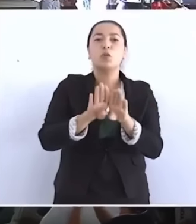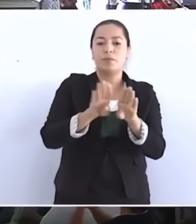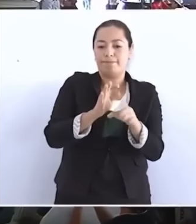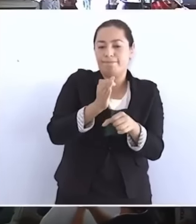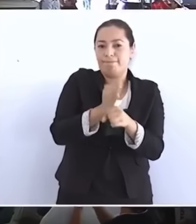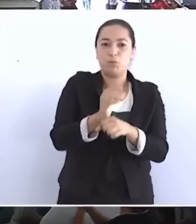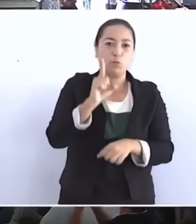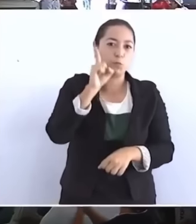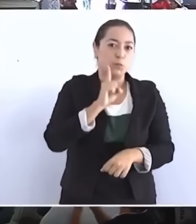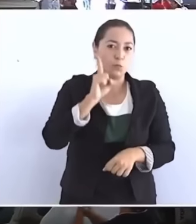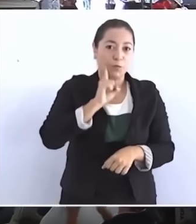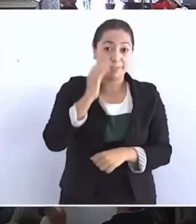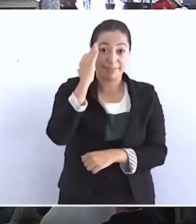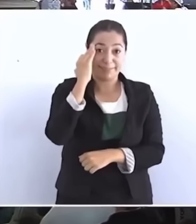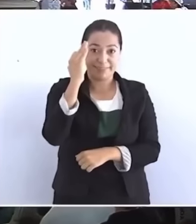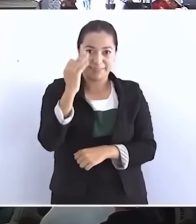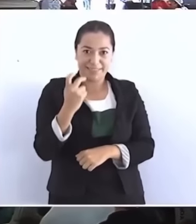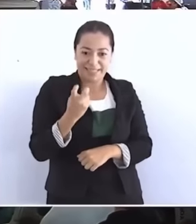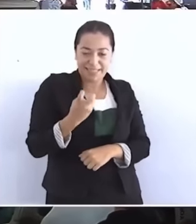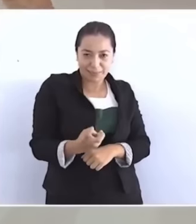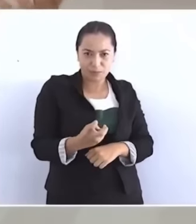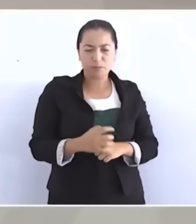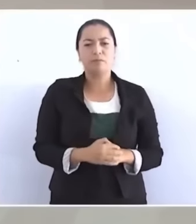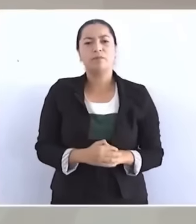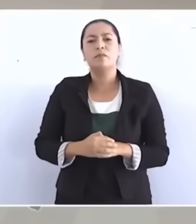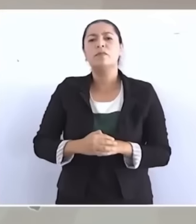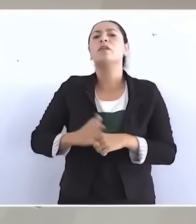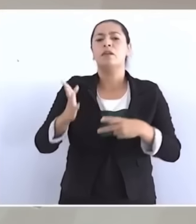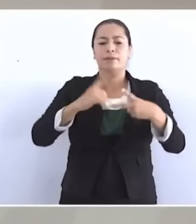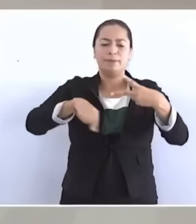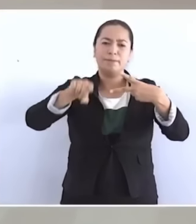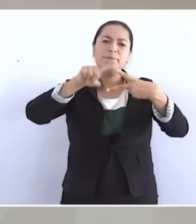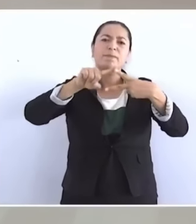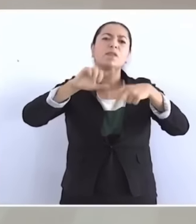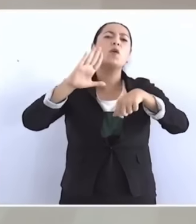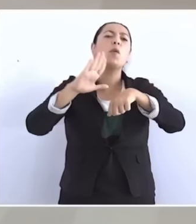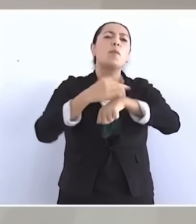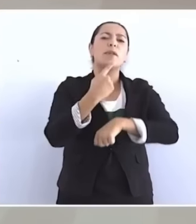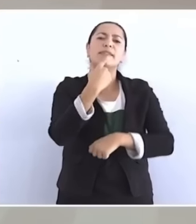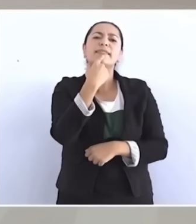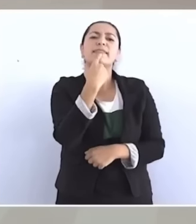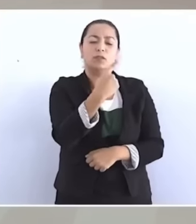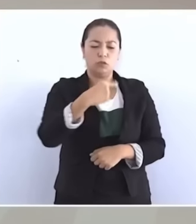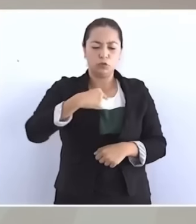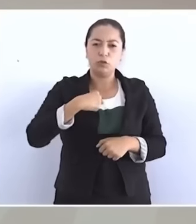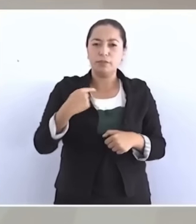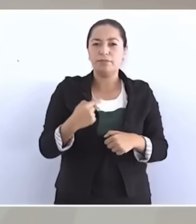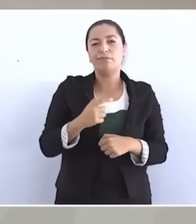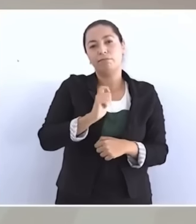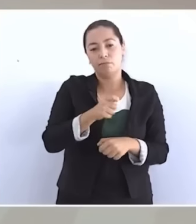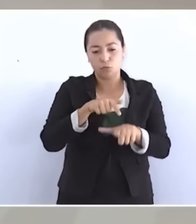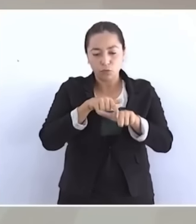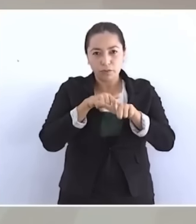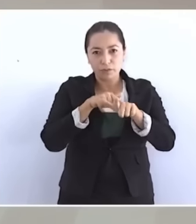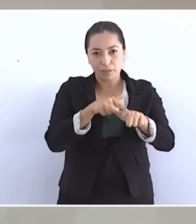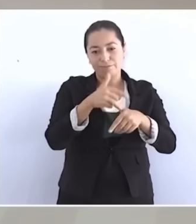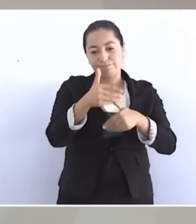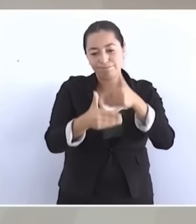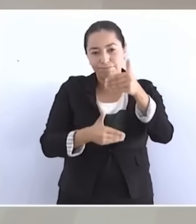¿Por qué hablo de continuidad de la cuarta transformación?